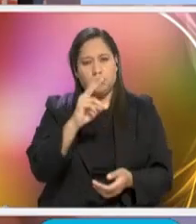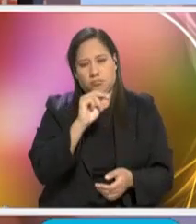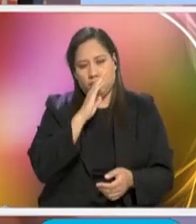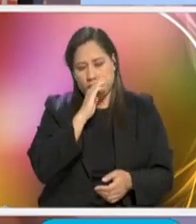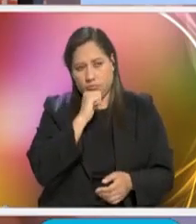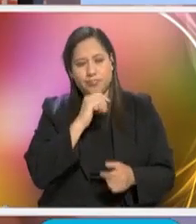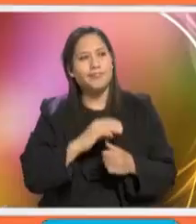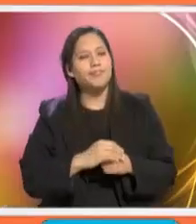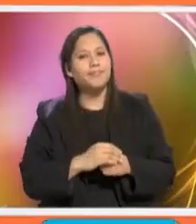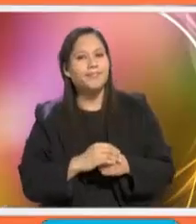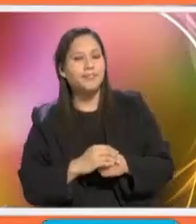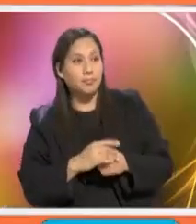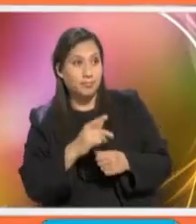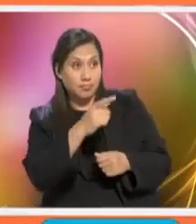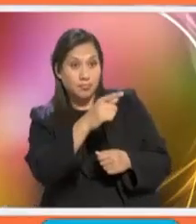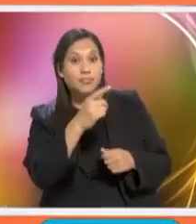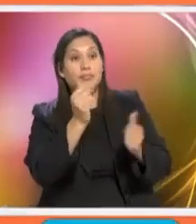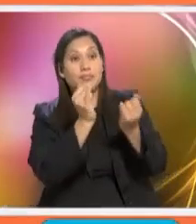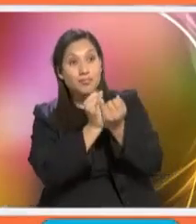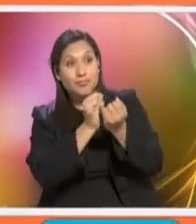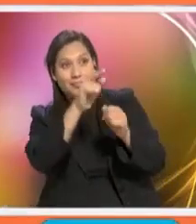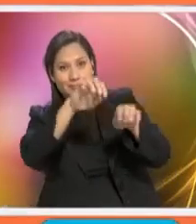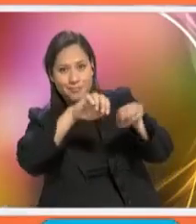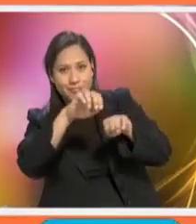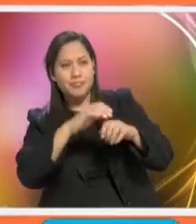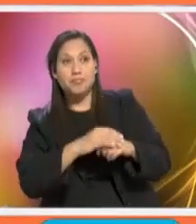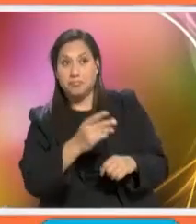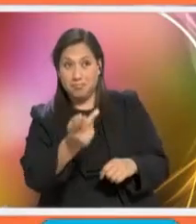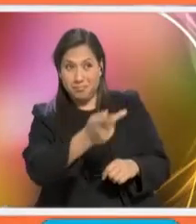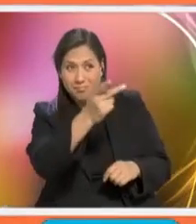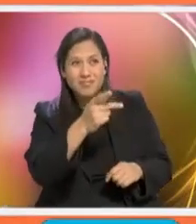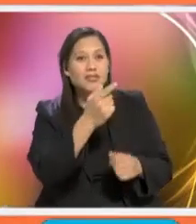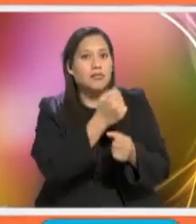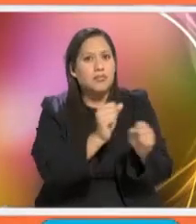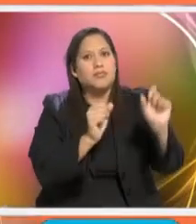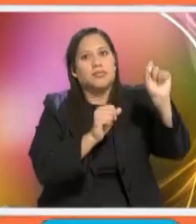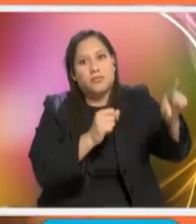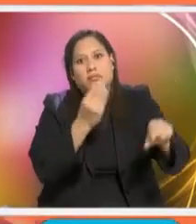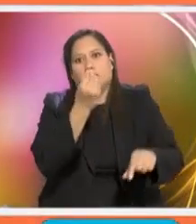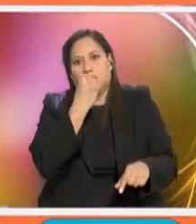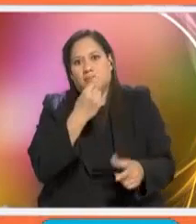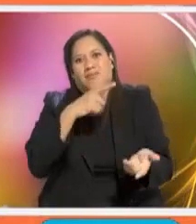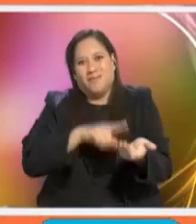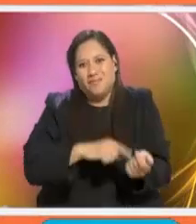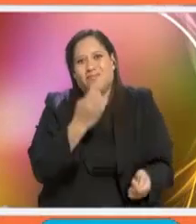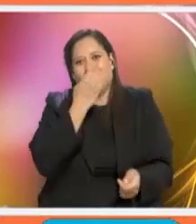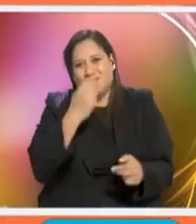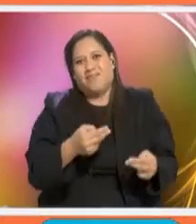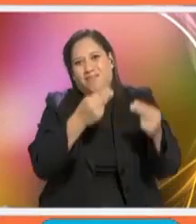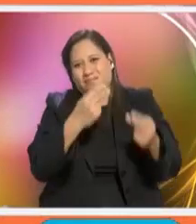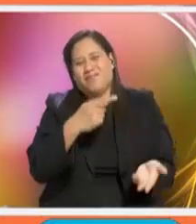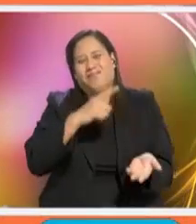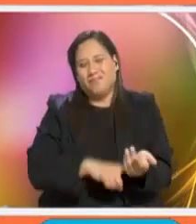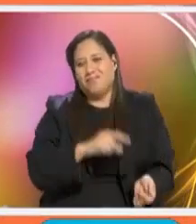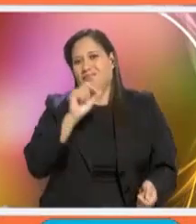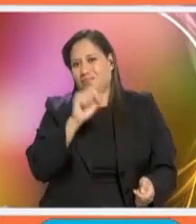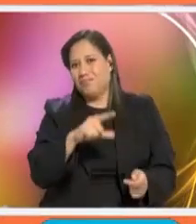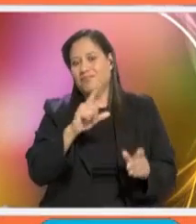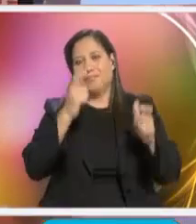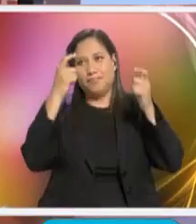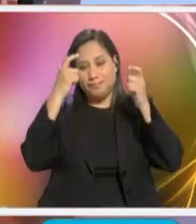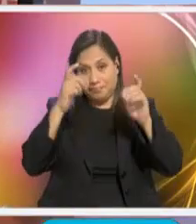también los empleados pues también estaban aburridos de comer siempre dentro de los locales que estaban dentro de la